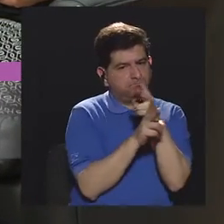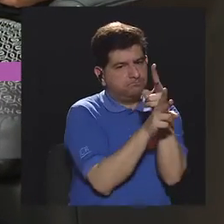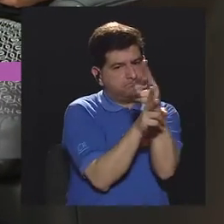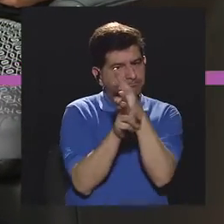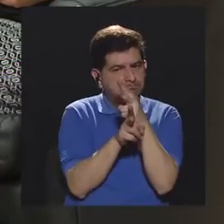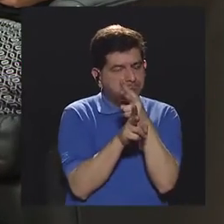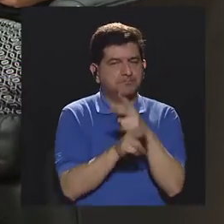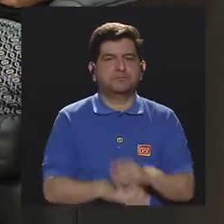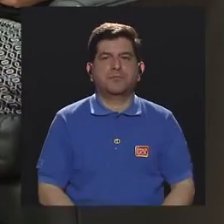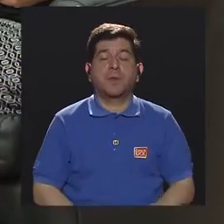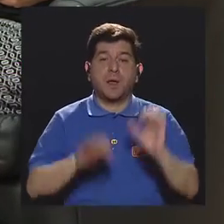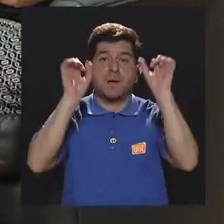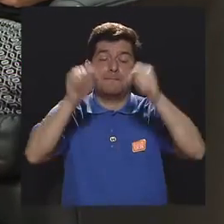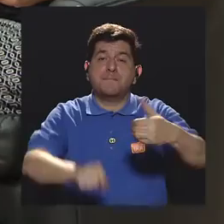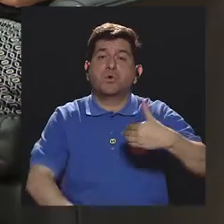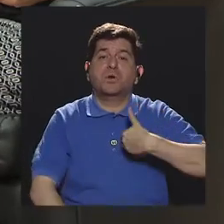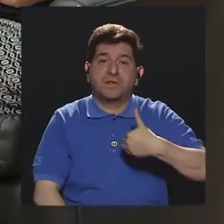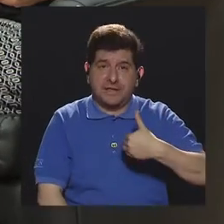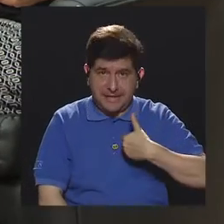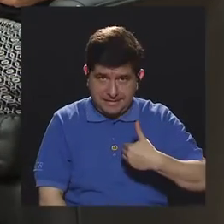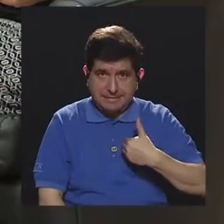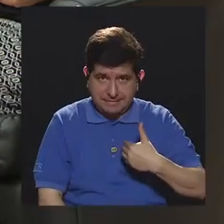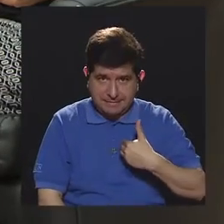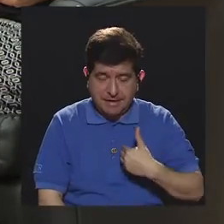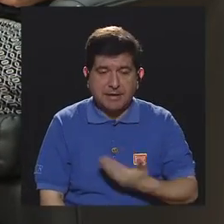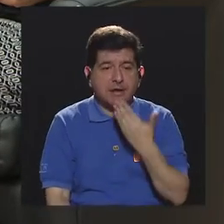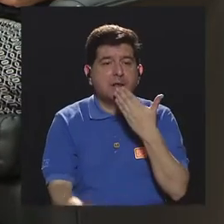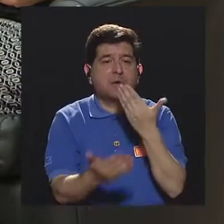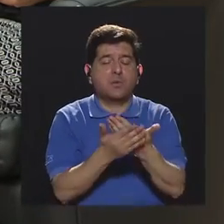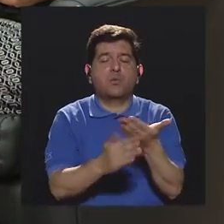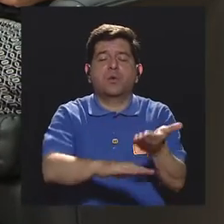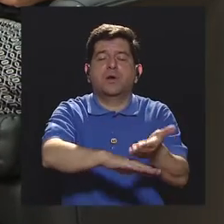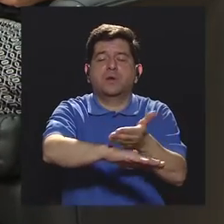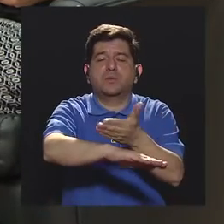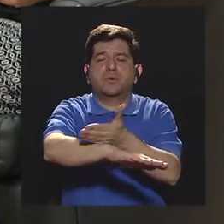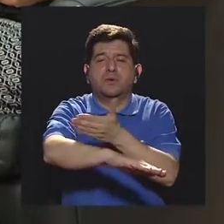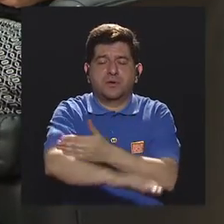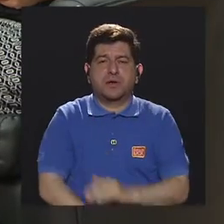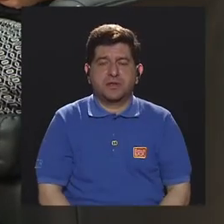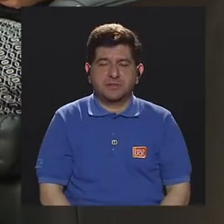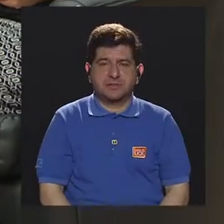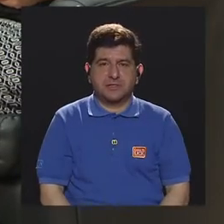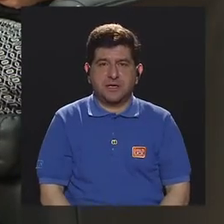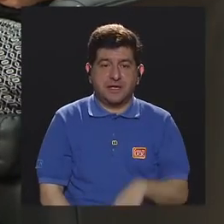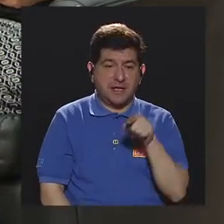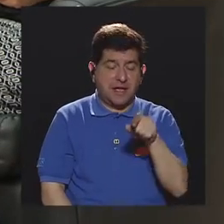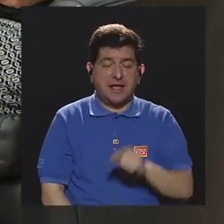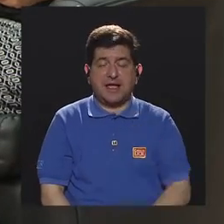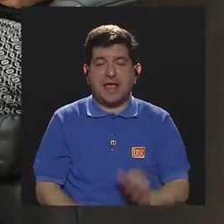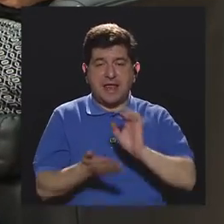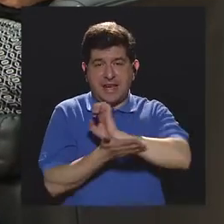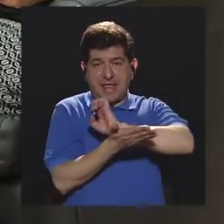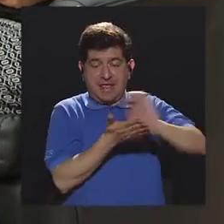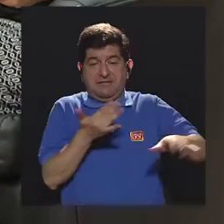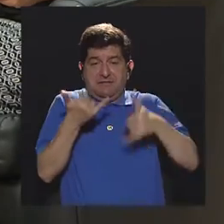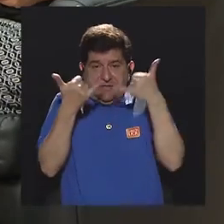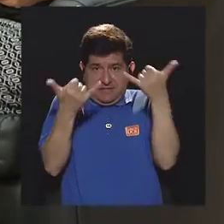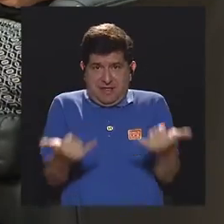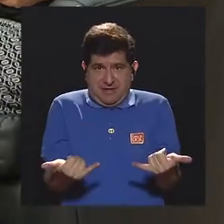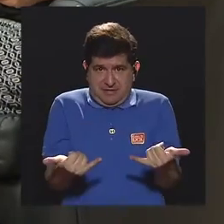monitoreado para que pueda tener una buena recuperación. La abstinencia